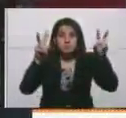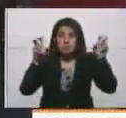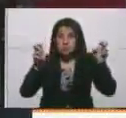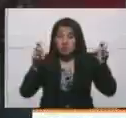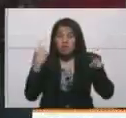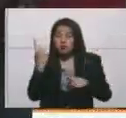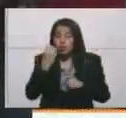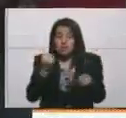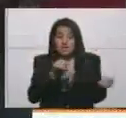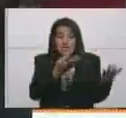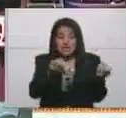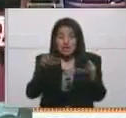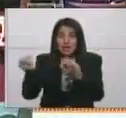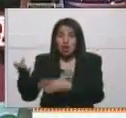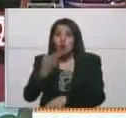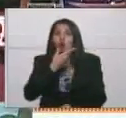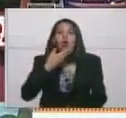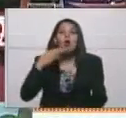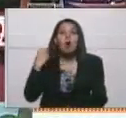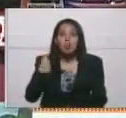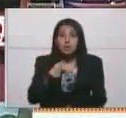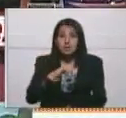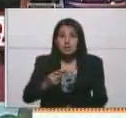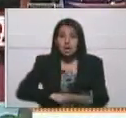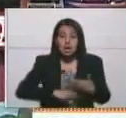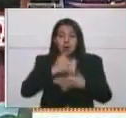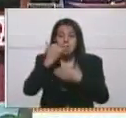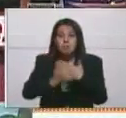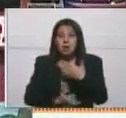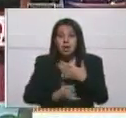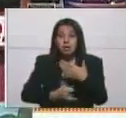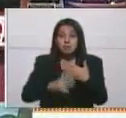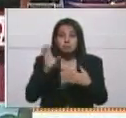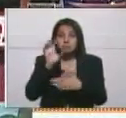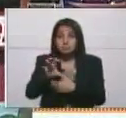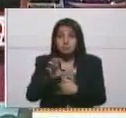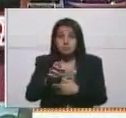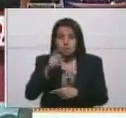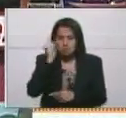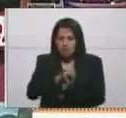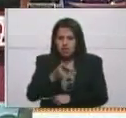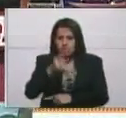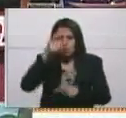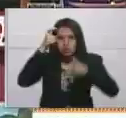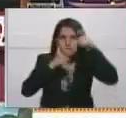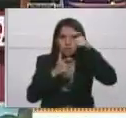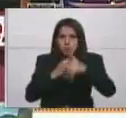extraordinarias, al plan de la patria que ya venimos cumpliendo como mandato del comandante Chávez.